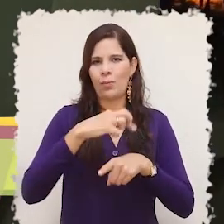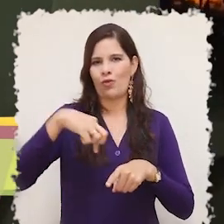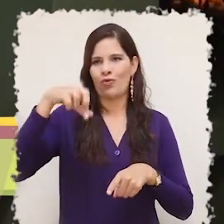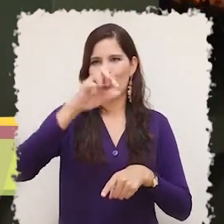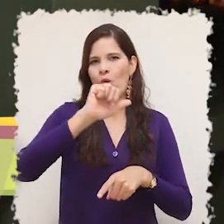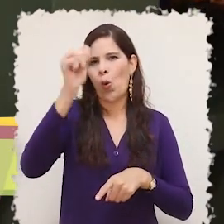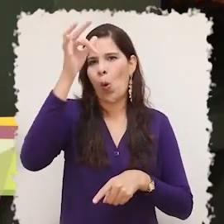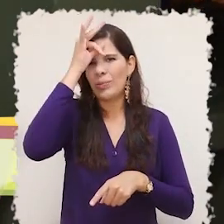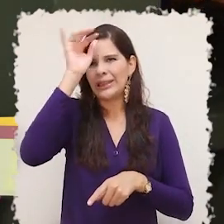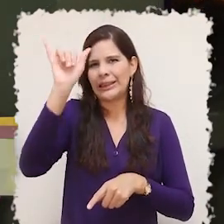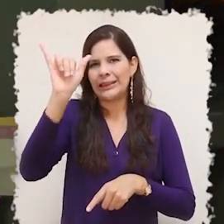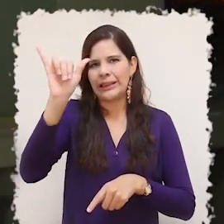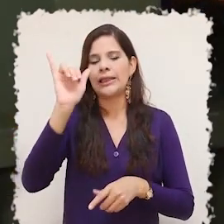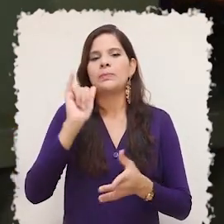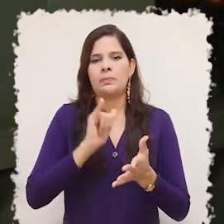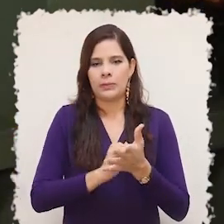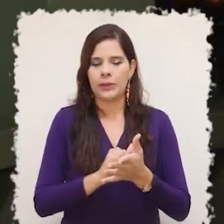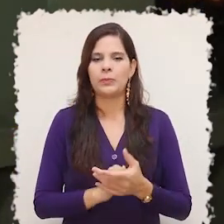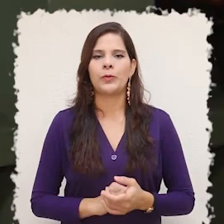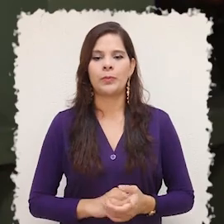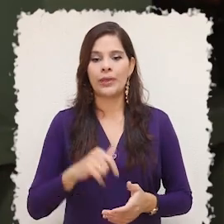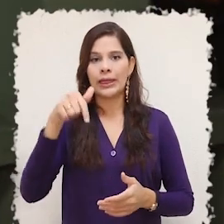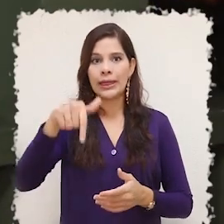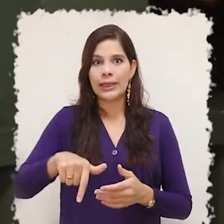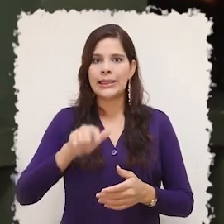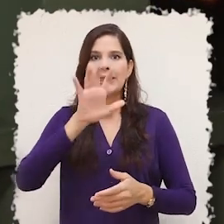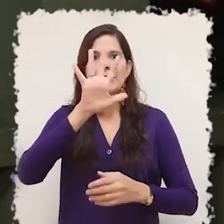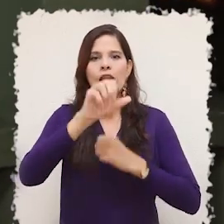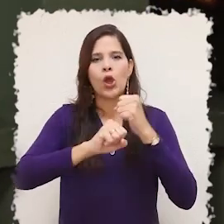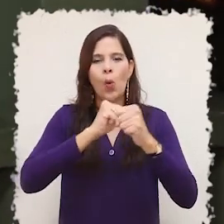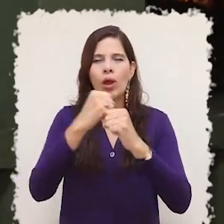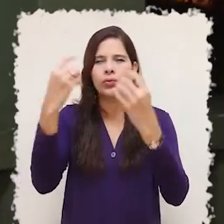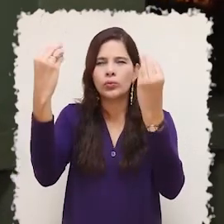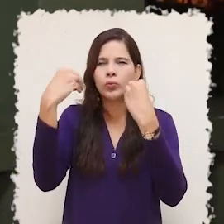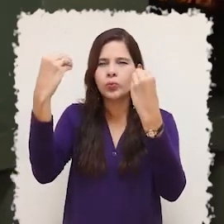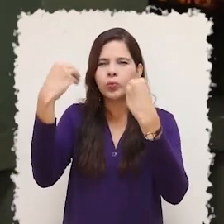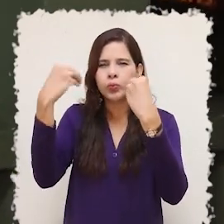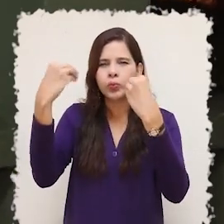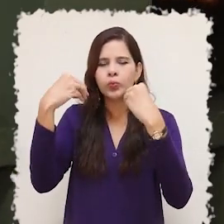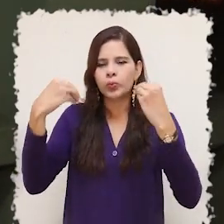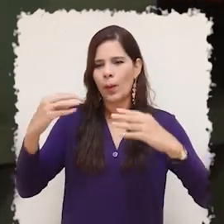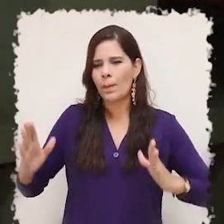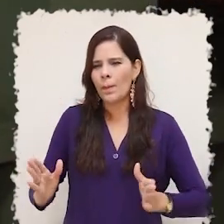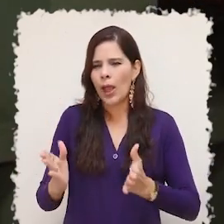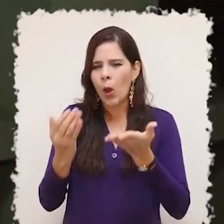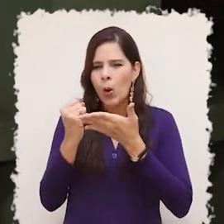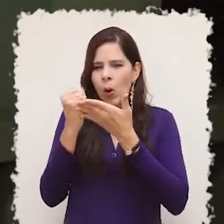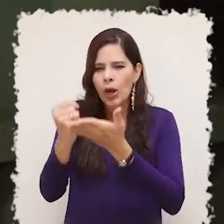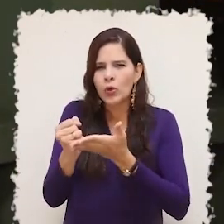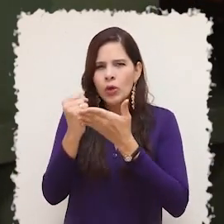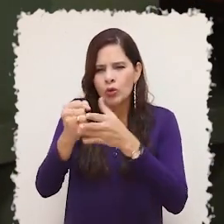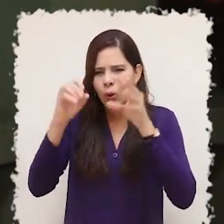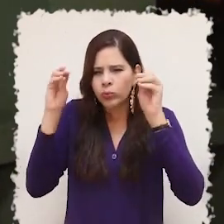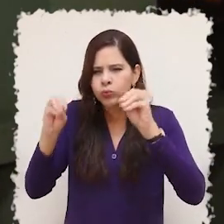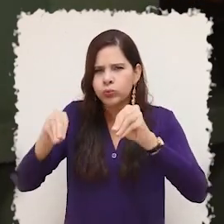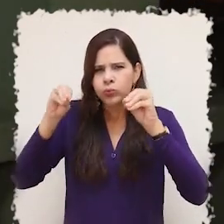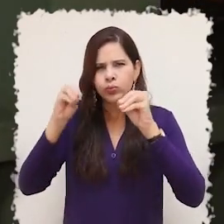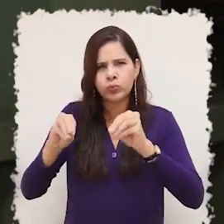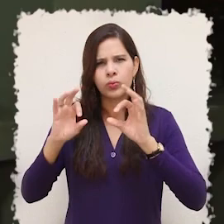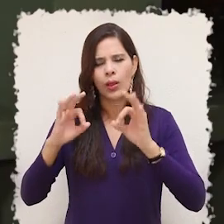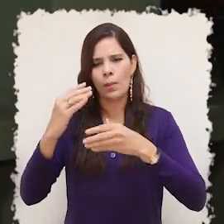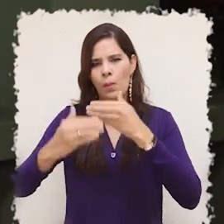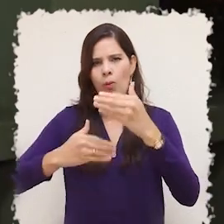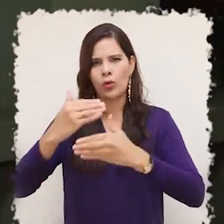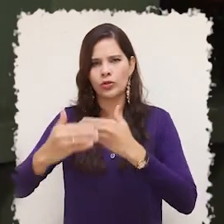profesionales y para nosotros han sido 5 años en escalonamiento continuo, mejoramiento continuo, en un proceso de